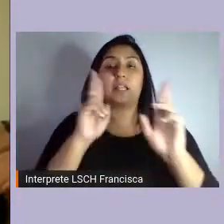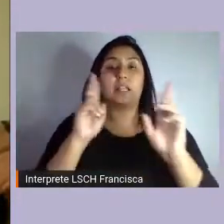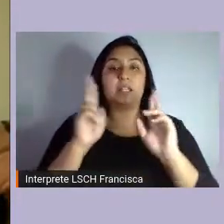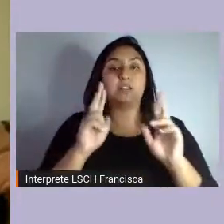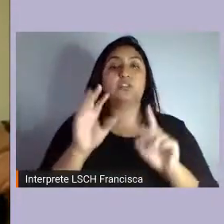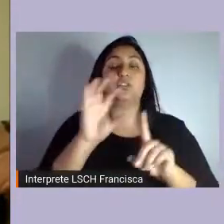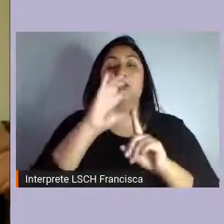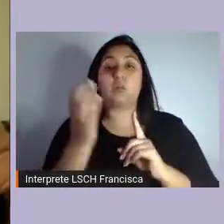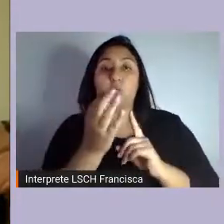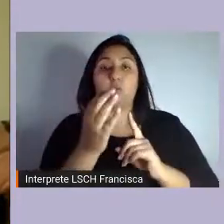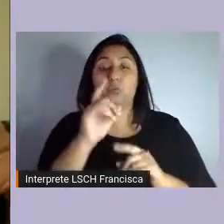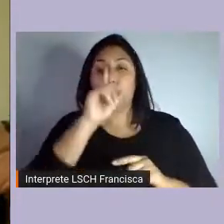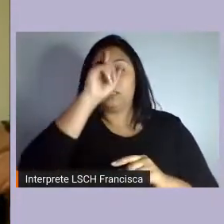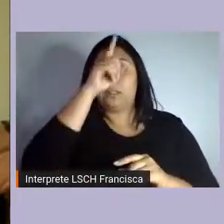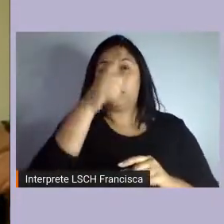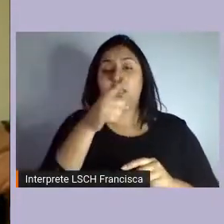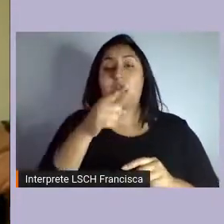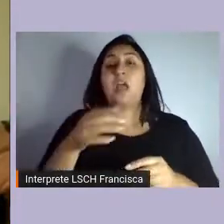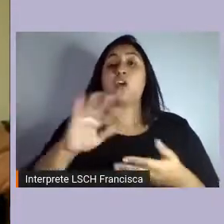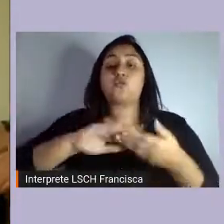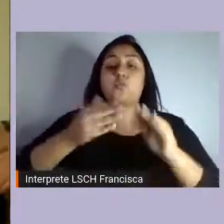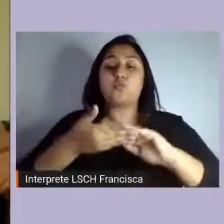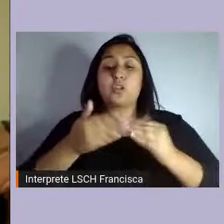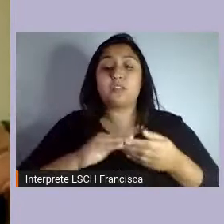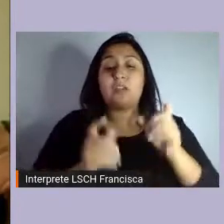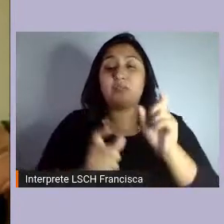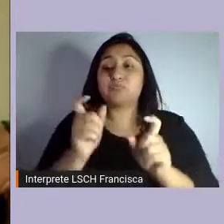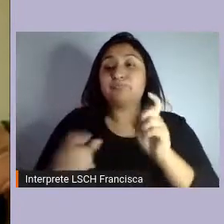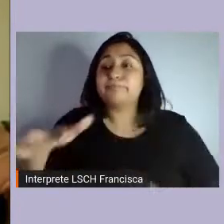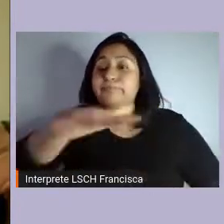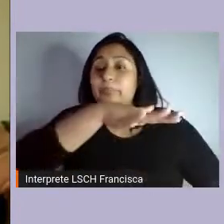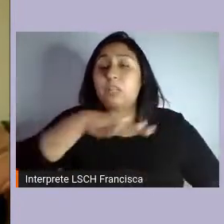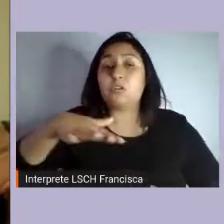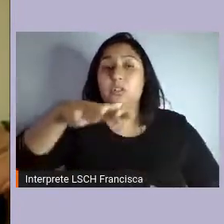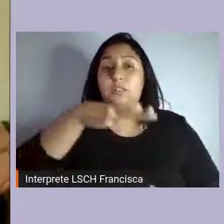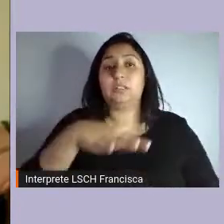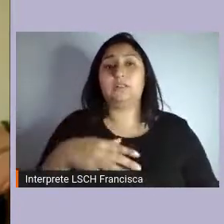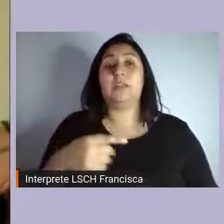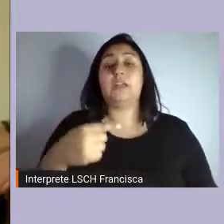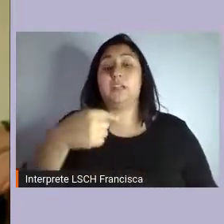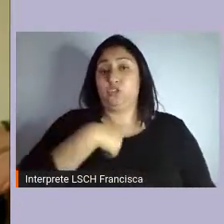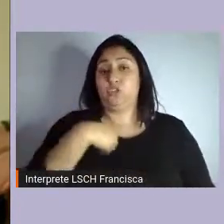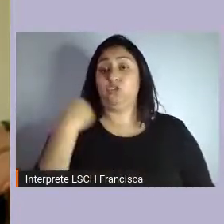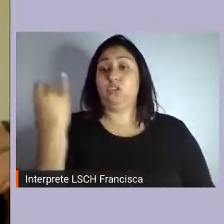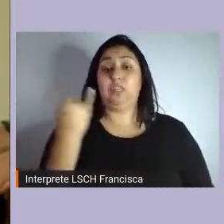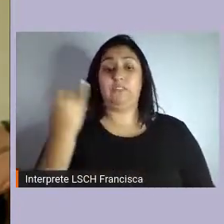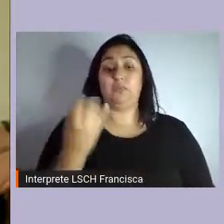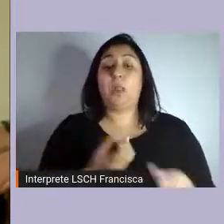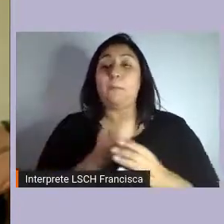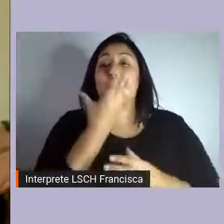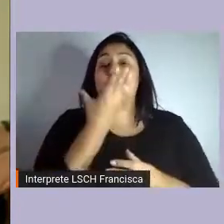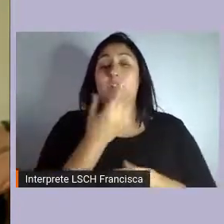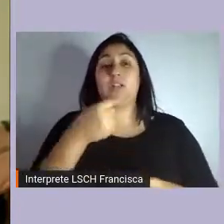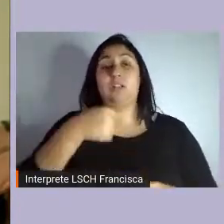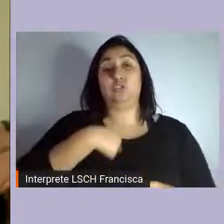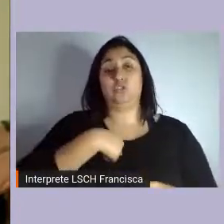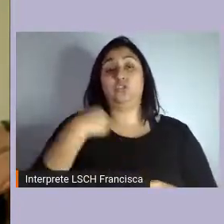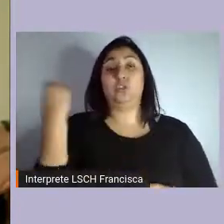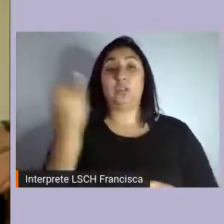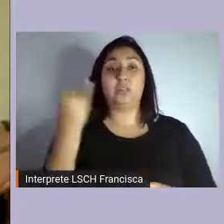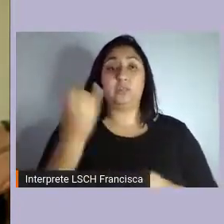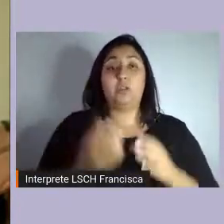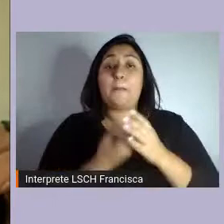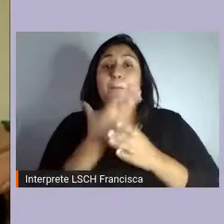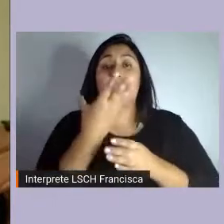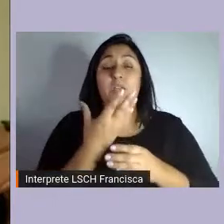con la comunidad colectiva tradicional, sino con el yo individual moderno. Y ese yo individual moderno en Violeta Parra